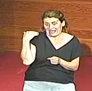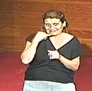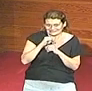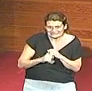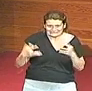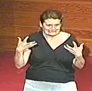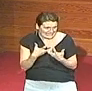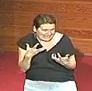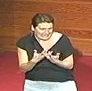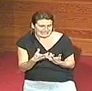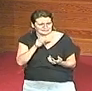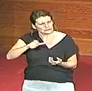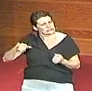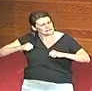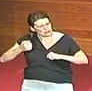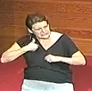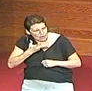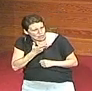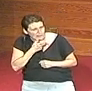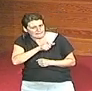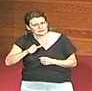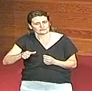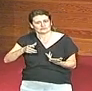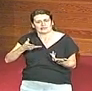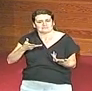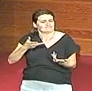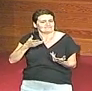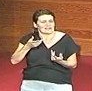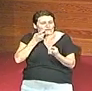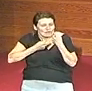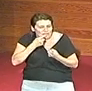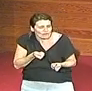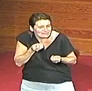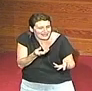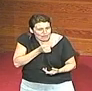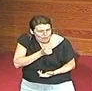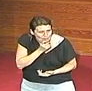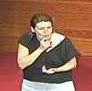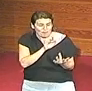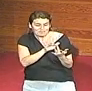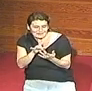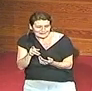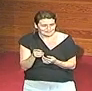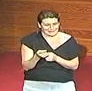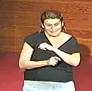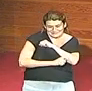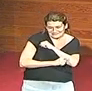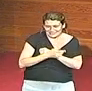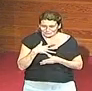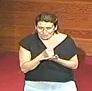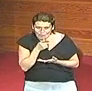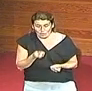guerras, conocían cómo se desenvolvían los partidos políticos y podían darte muchas pistas. Esa gente, mucha, se fue a casa.